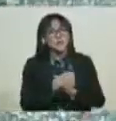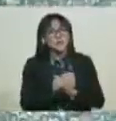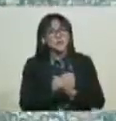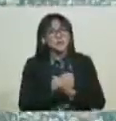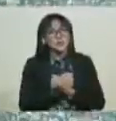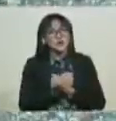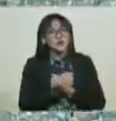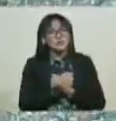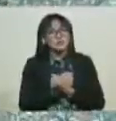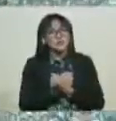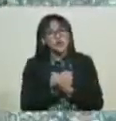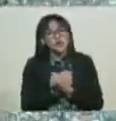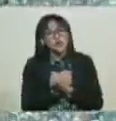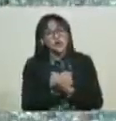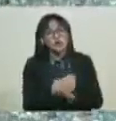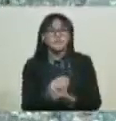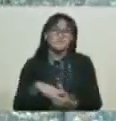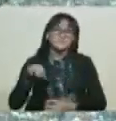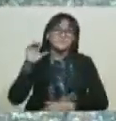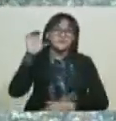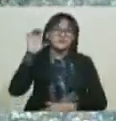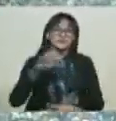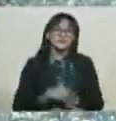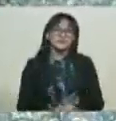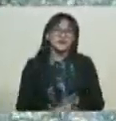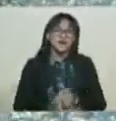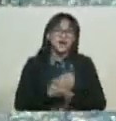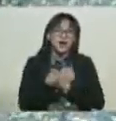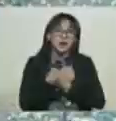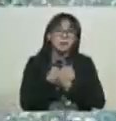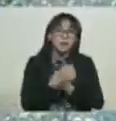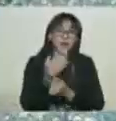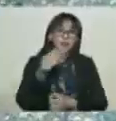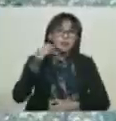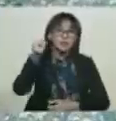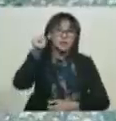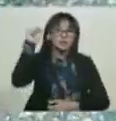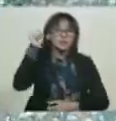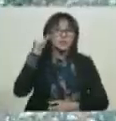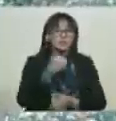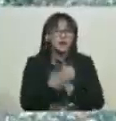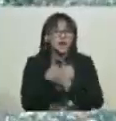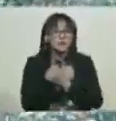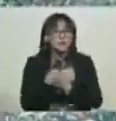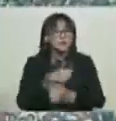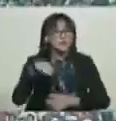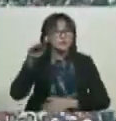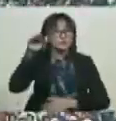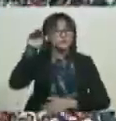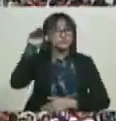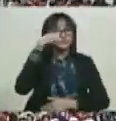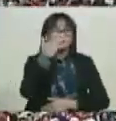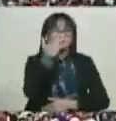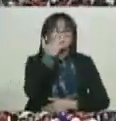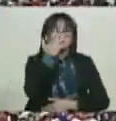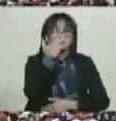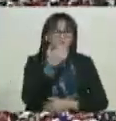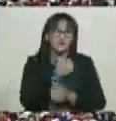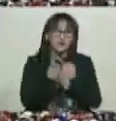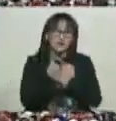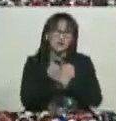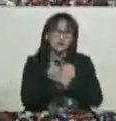amor de amor por una patria de amor por maduro de amor por el futuro de amor